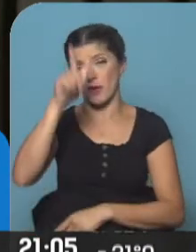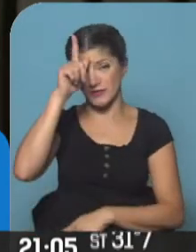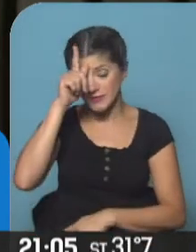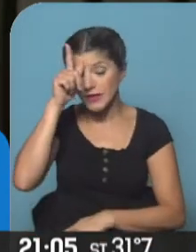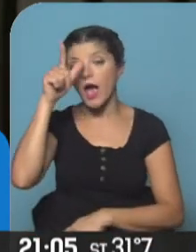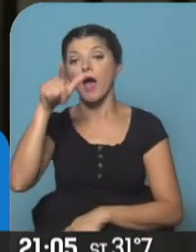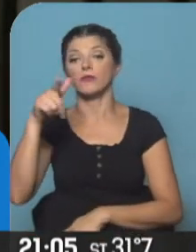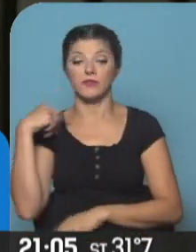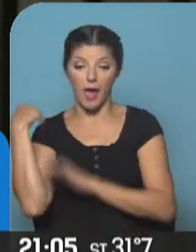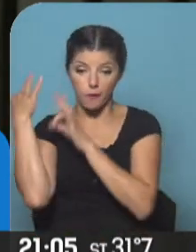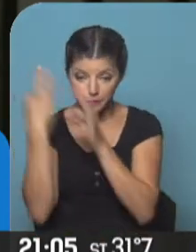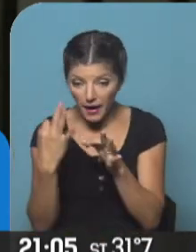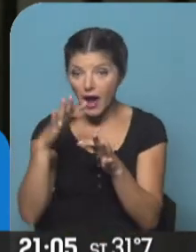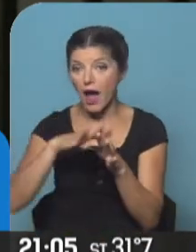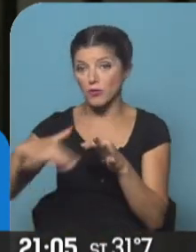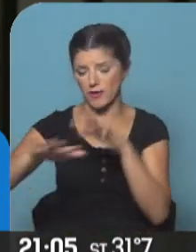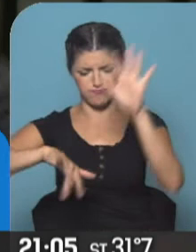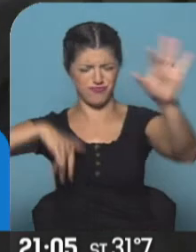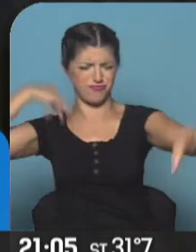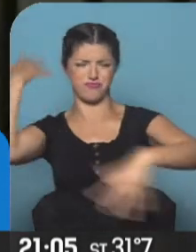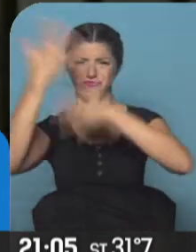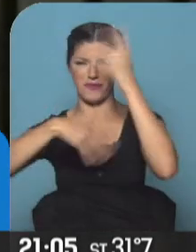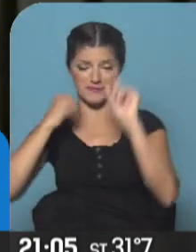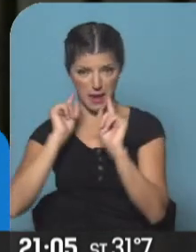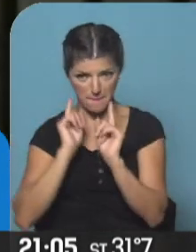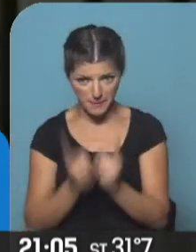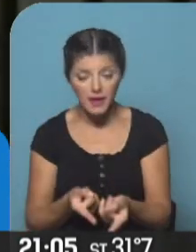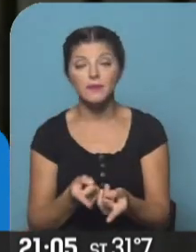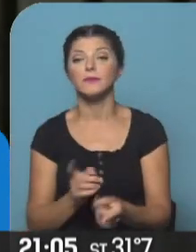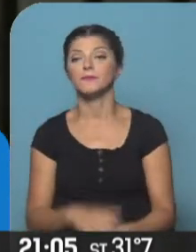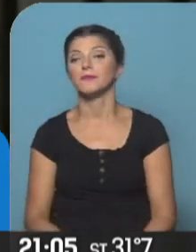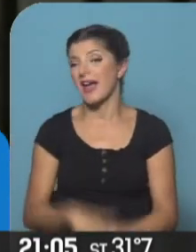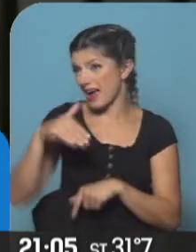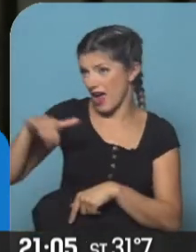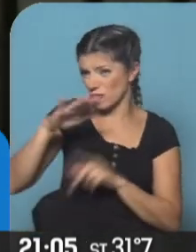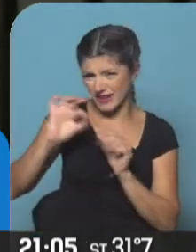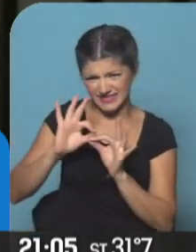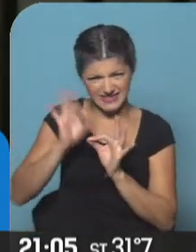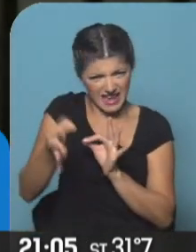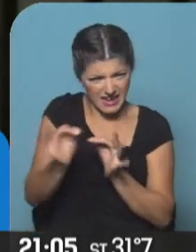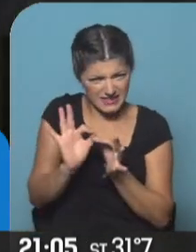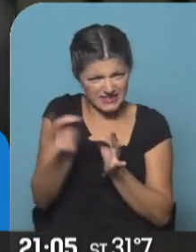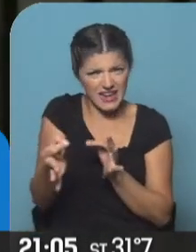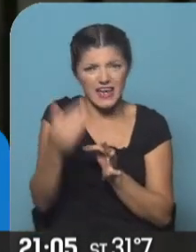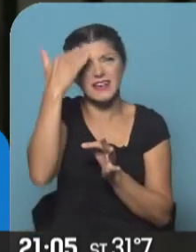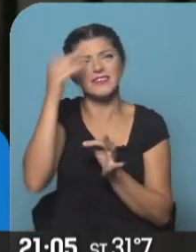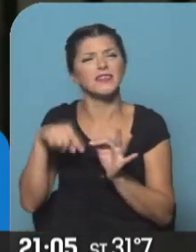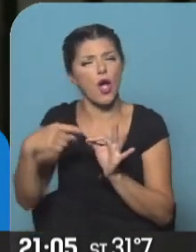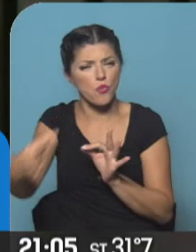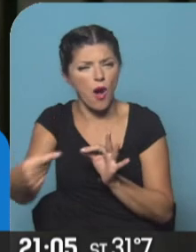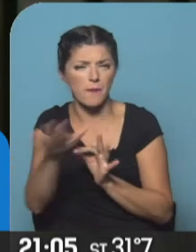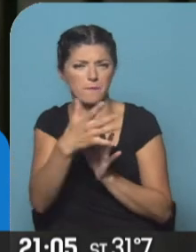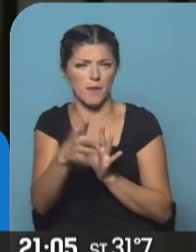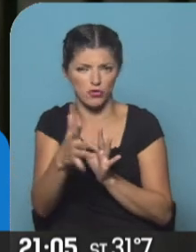llegó allí al lugar estamos hablando que es un lugar que está muy cerca de aquí aproximadamente a 15 cuadras de